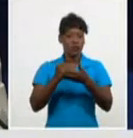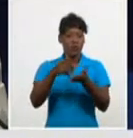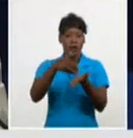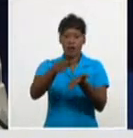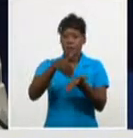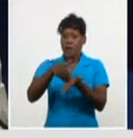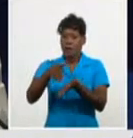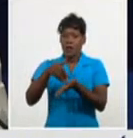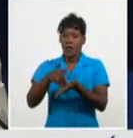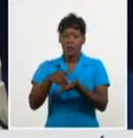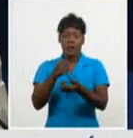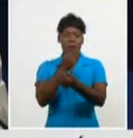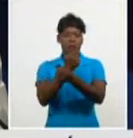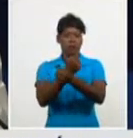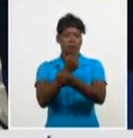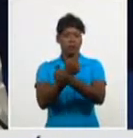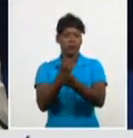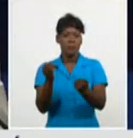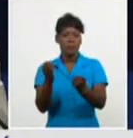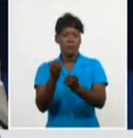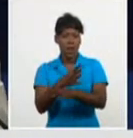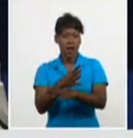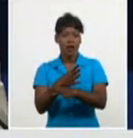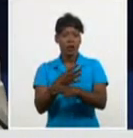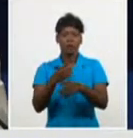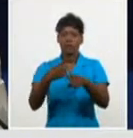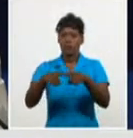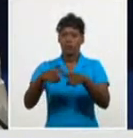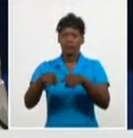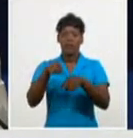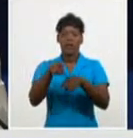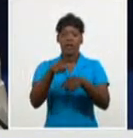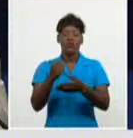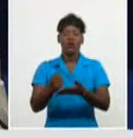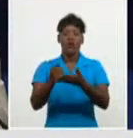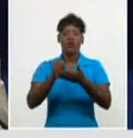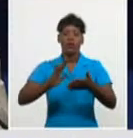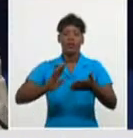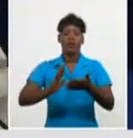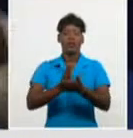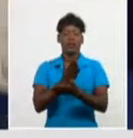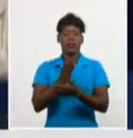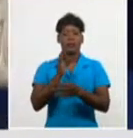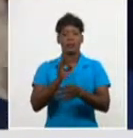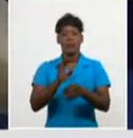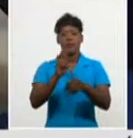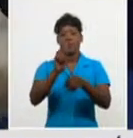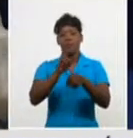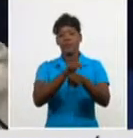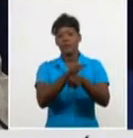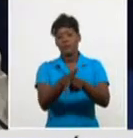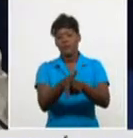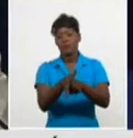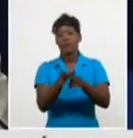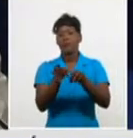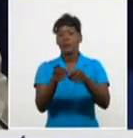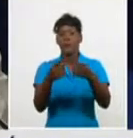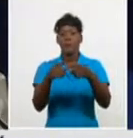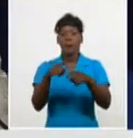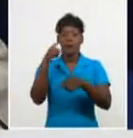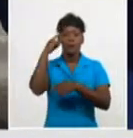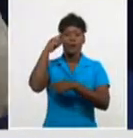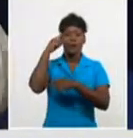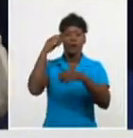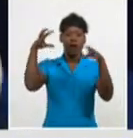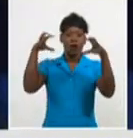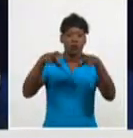las soluciones diluidas de cloro y desinfectantes domésticos. O sea, no podemos confiarnos en que llueve, y como por